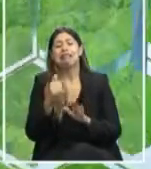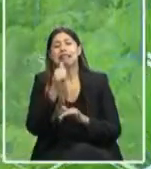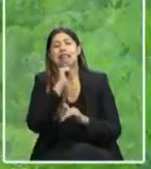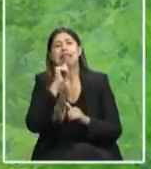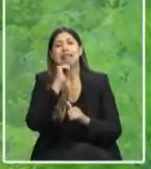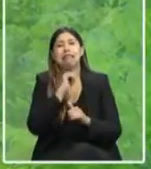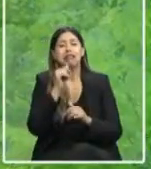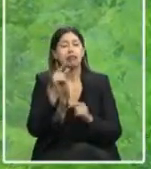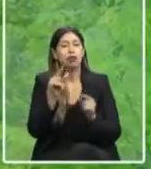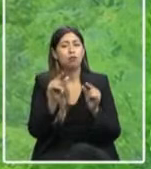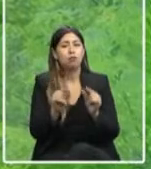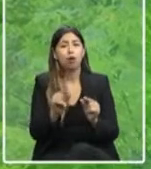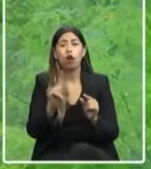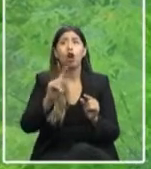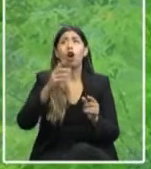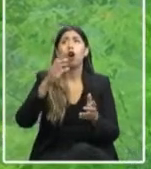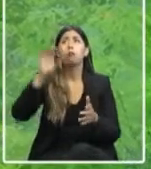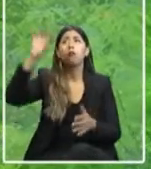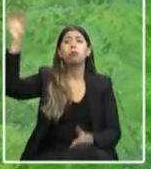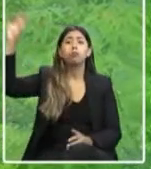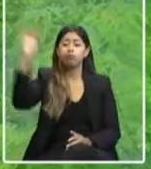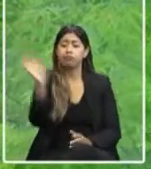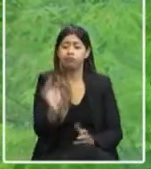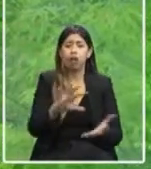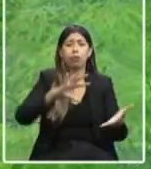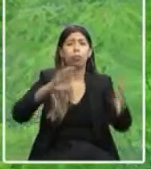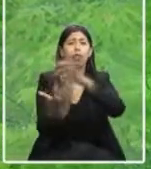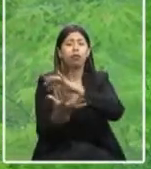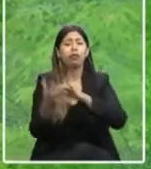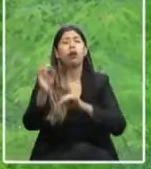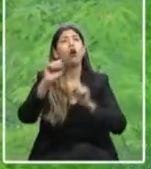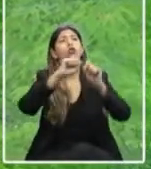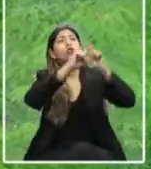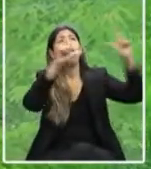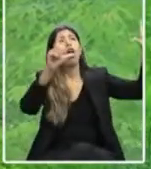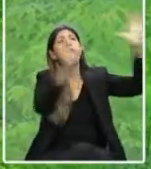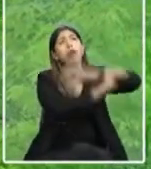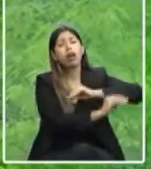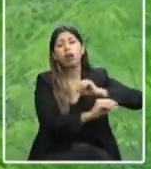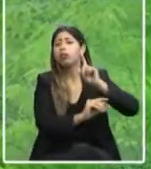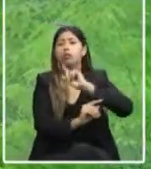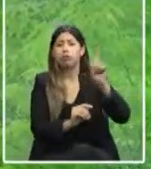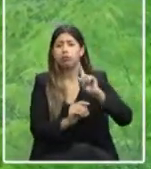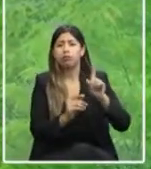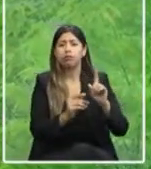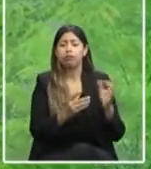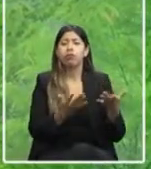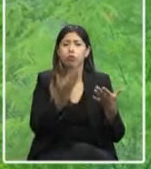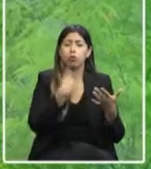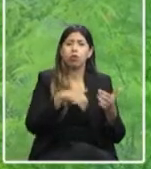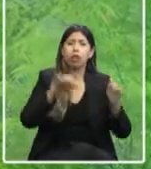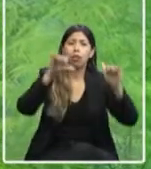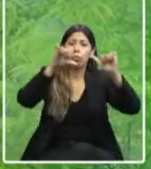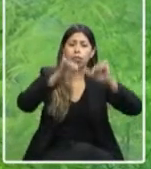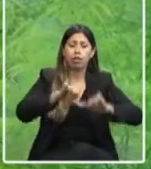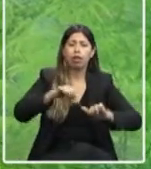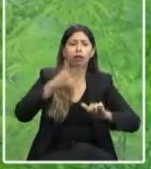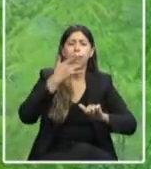No porque venga un meteorito, no porque el sol desaparezca, es básicamente porque el ser humano